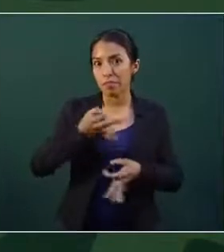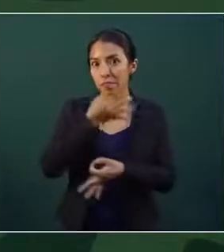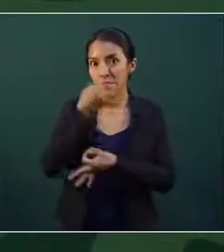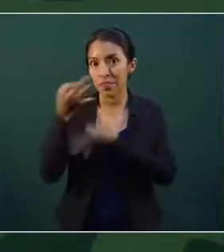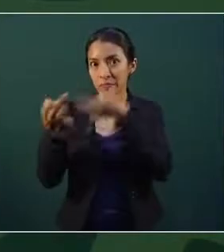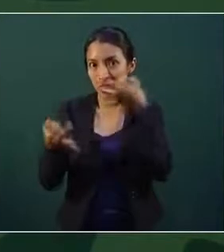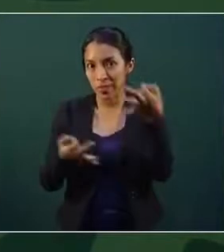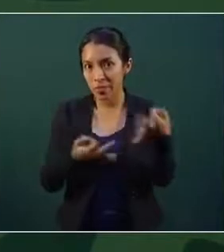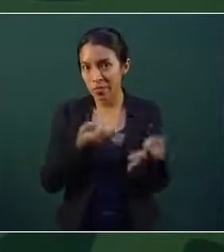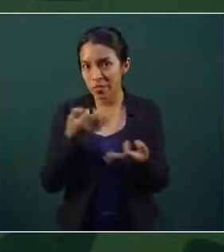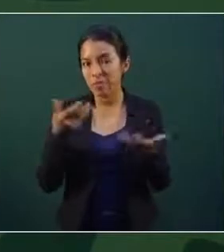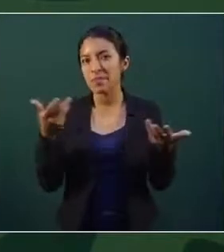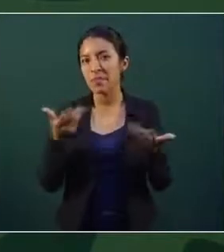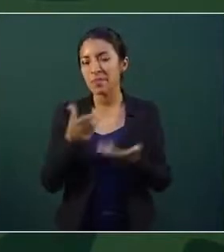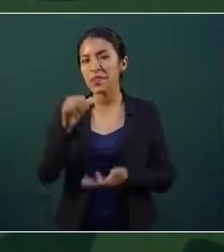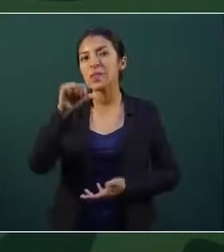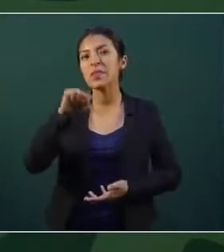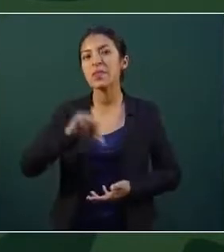El orden del día